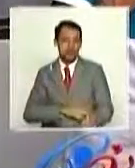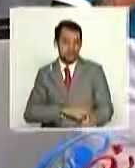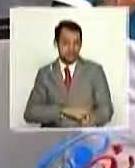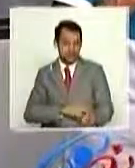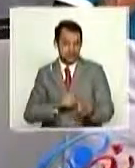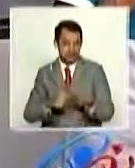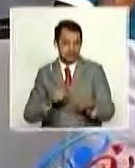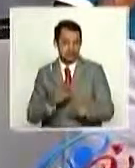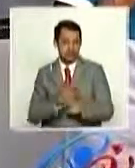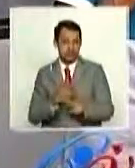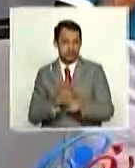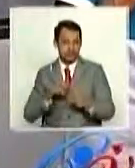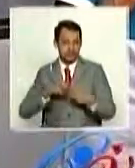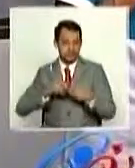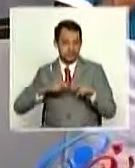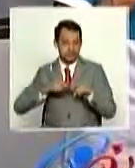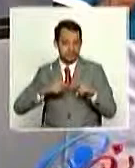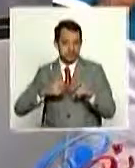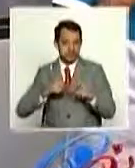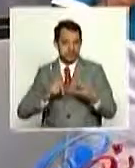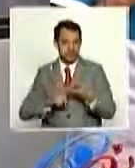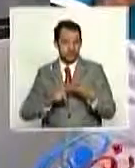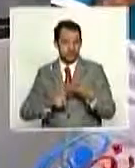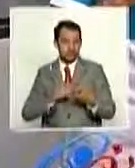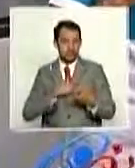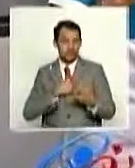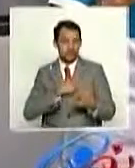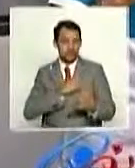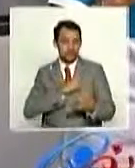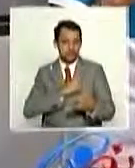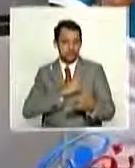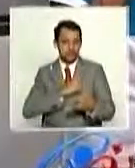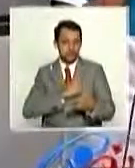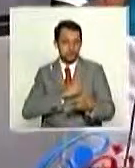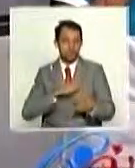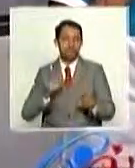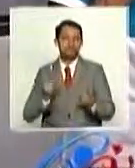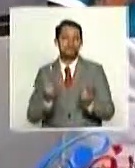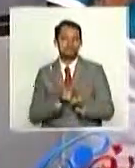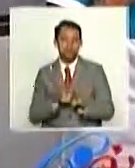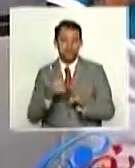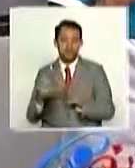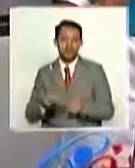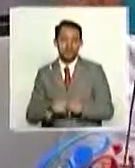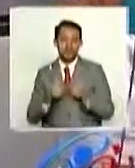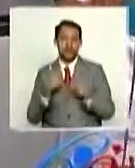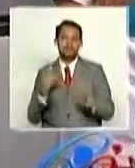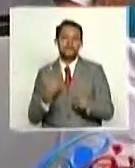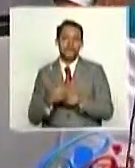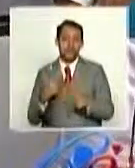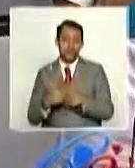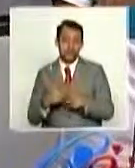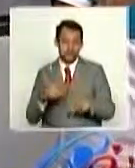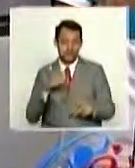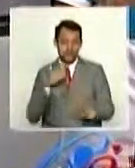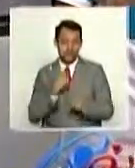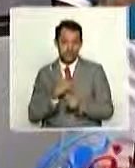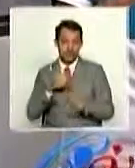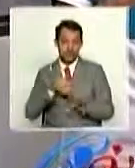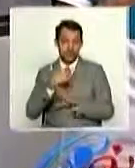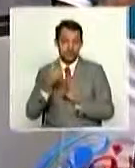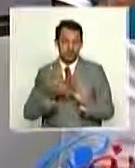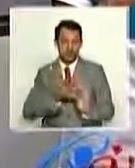problemas de artritis, con problemas cardíacos, este es uno de los principales factores de riesgo. Una prótesis